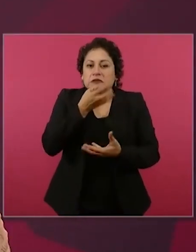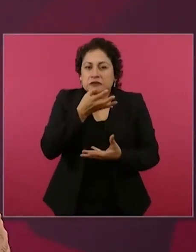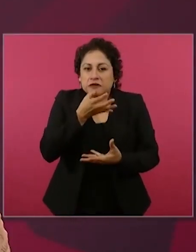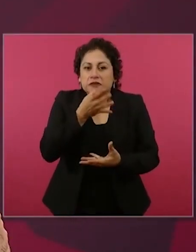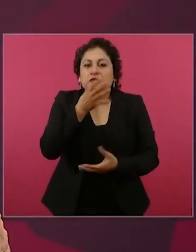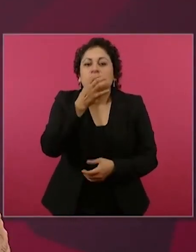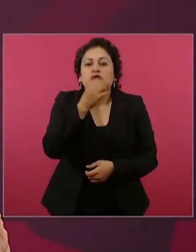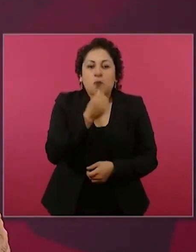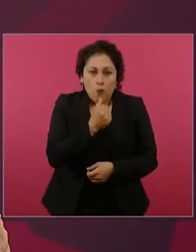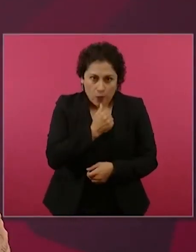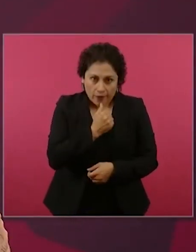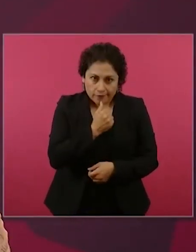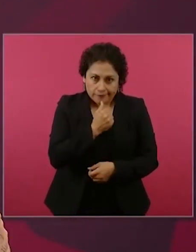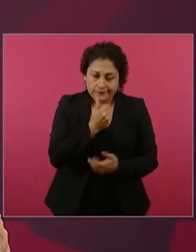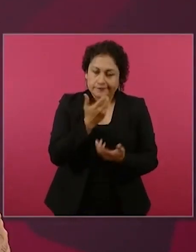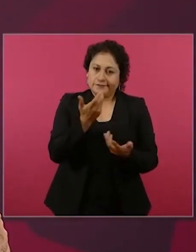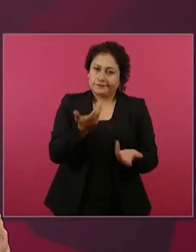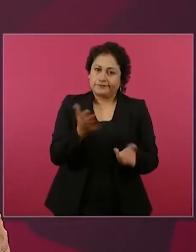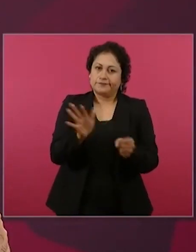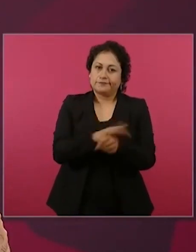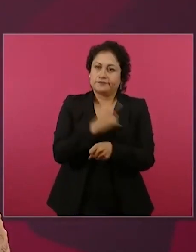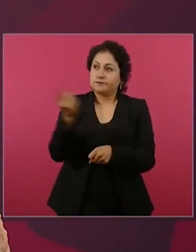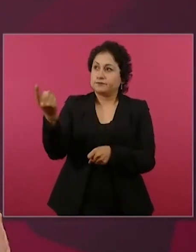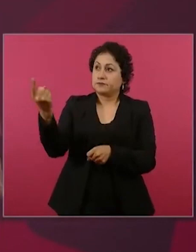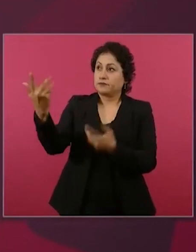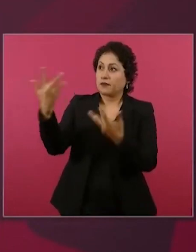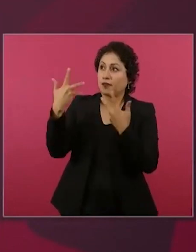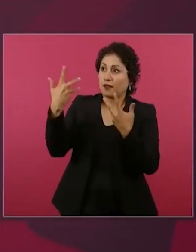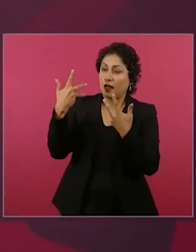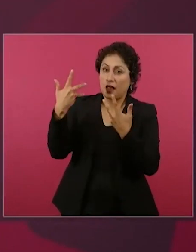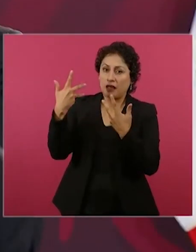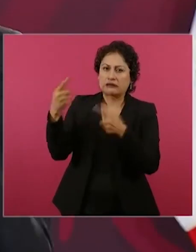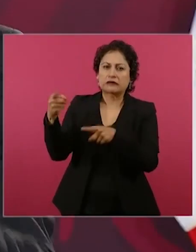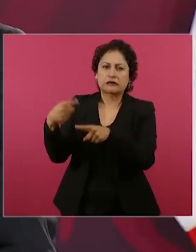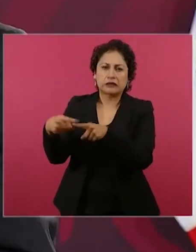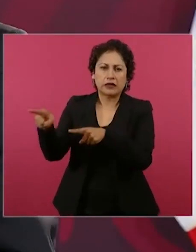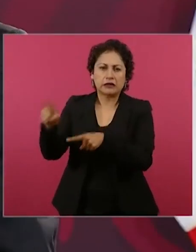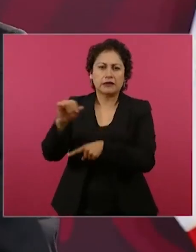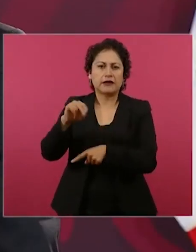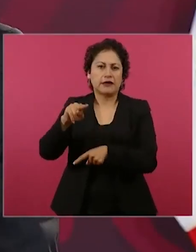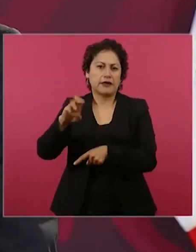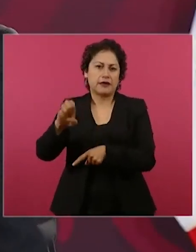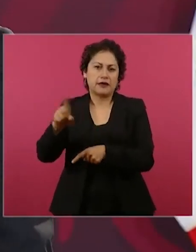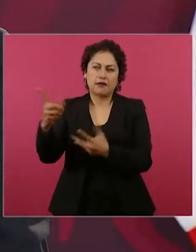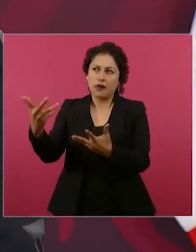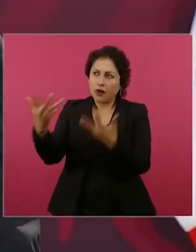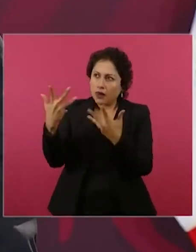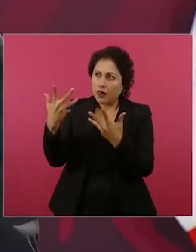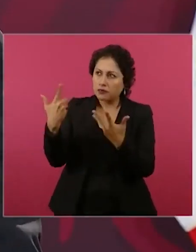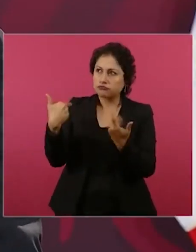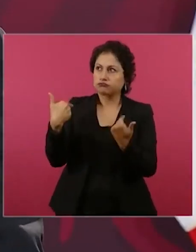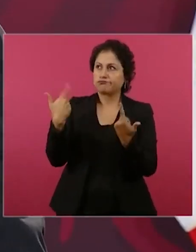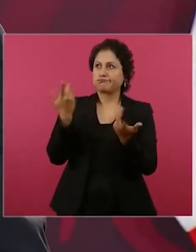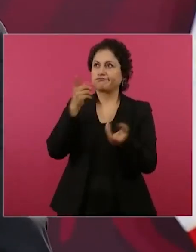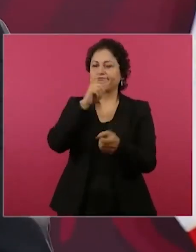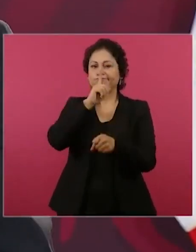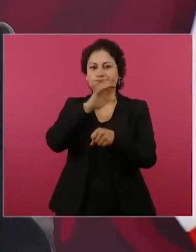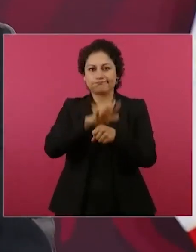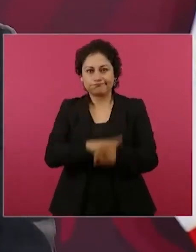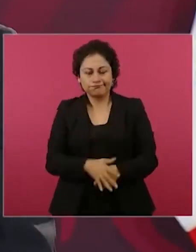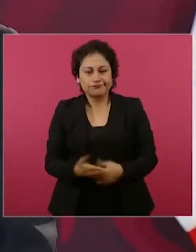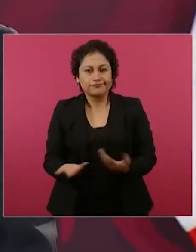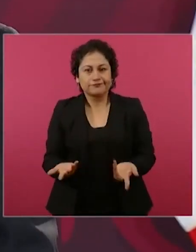porque me cepillan los del INE los del tribunal